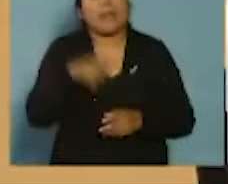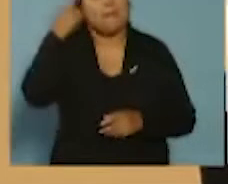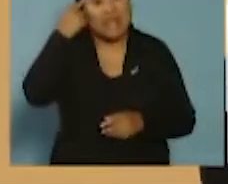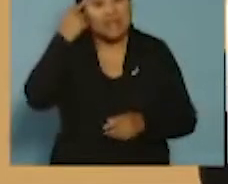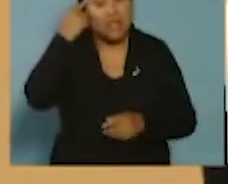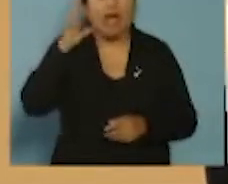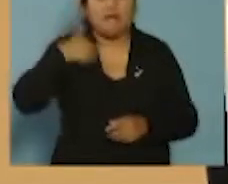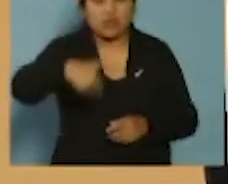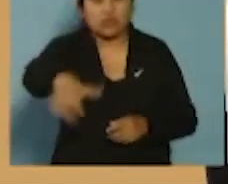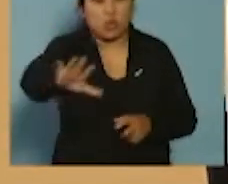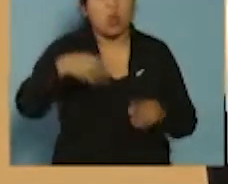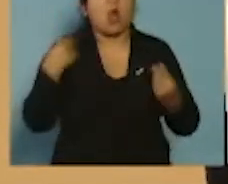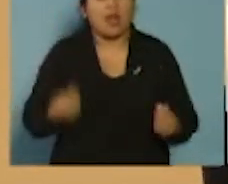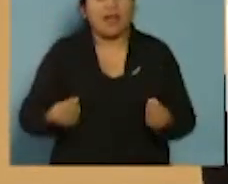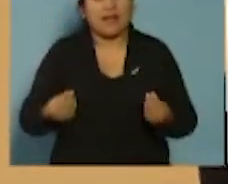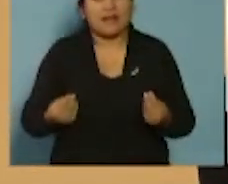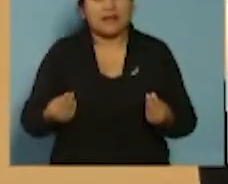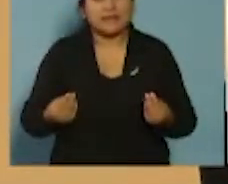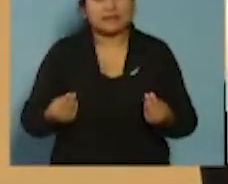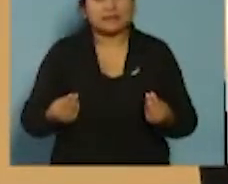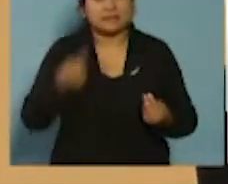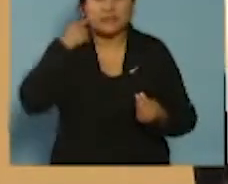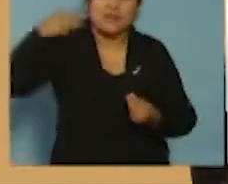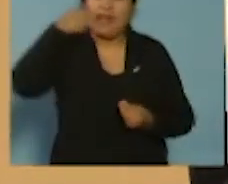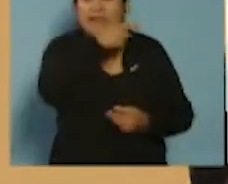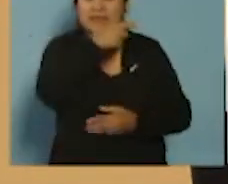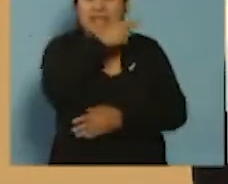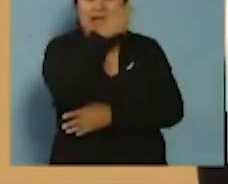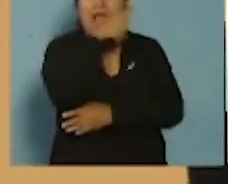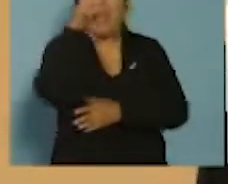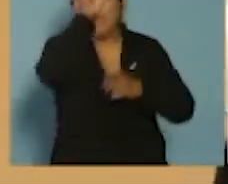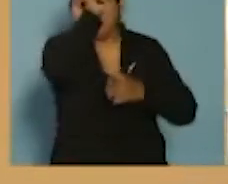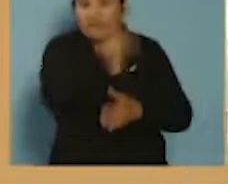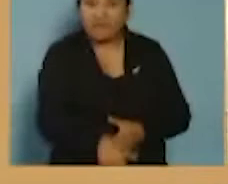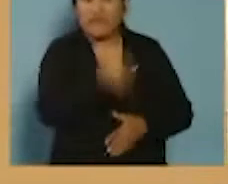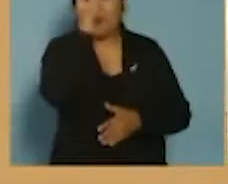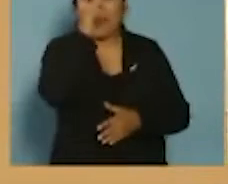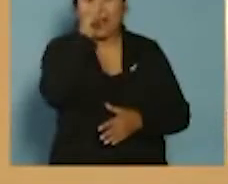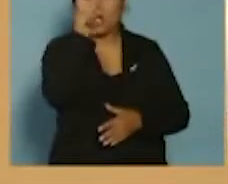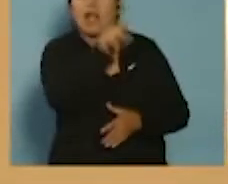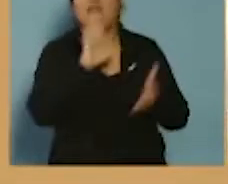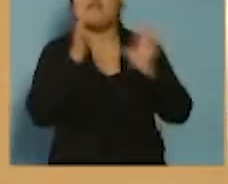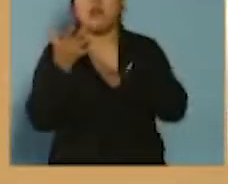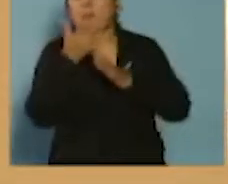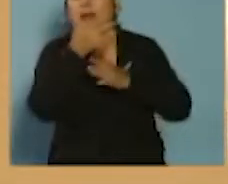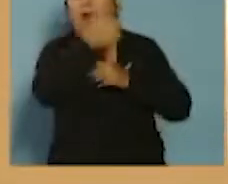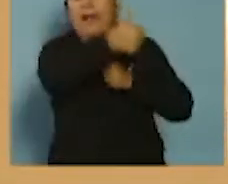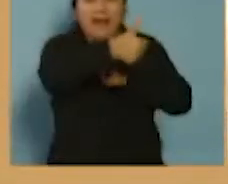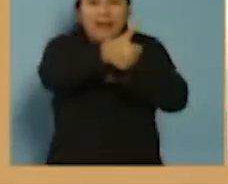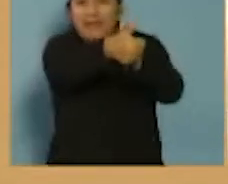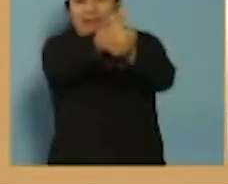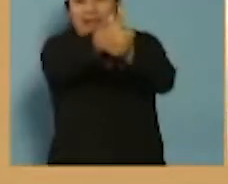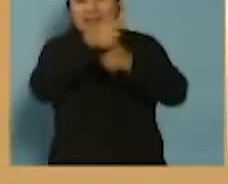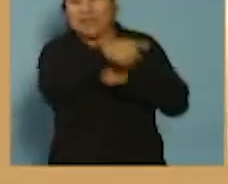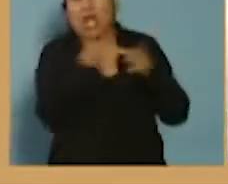es insisto la guía el ejemplo a seguir como dice el papá francisco y estas estos valores